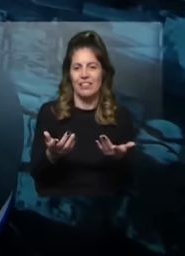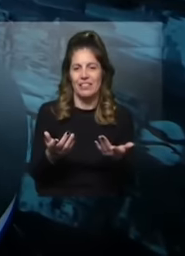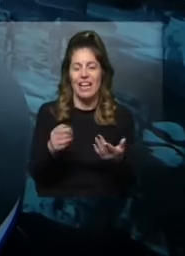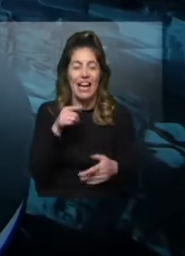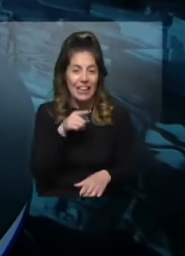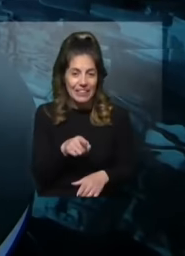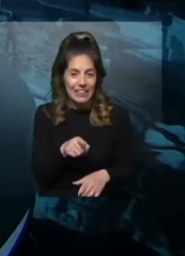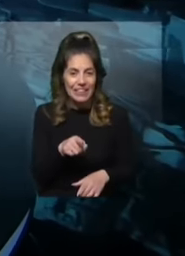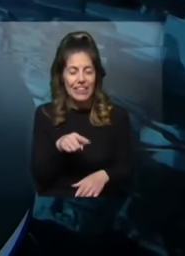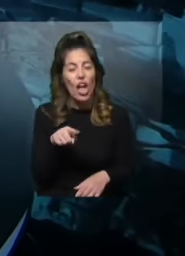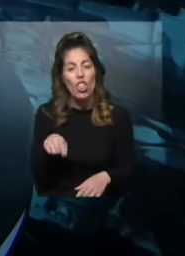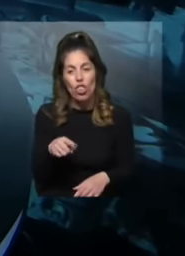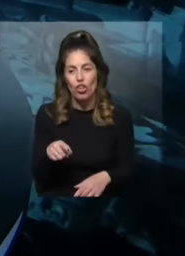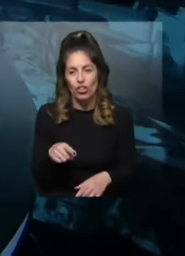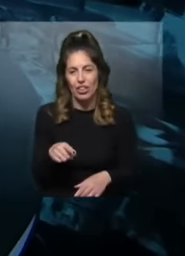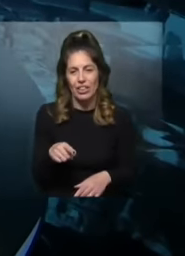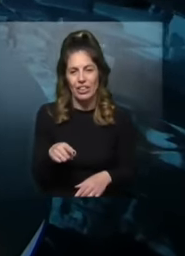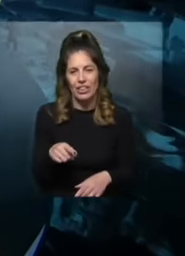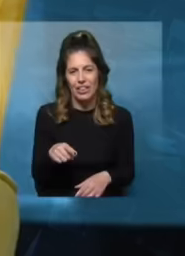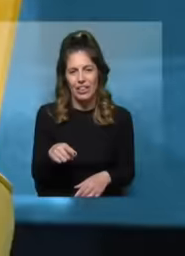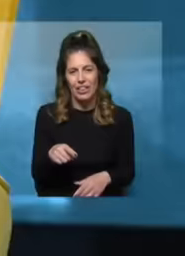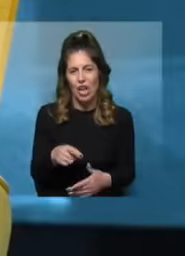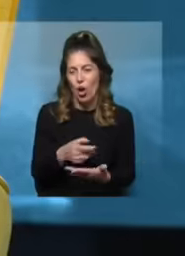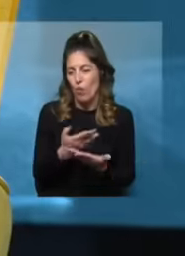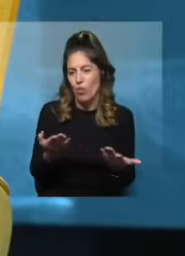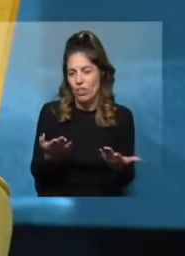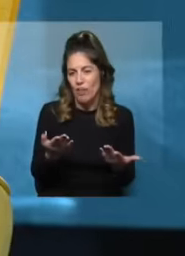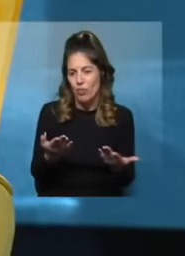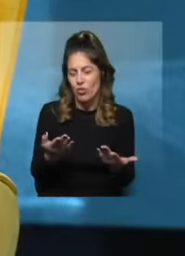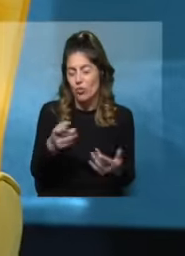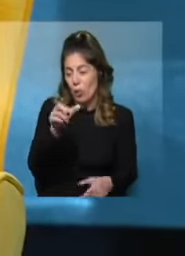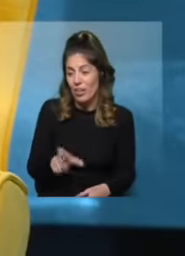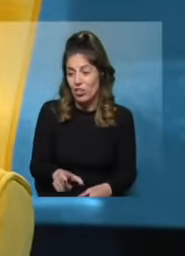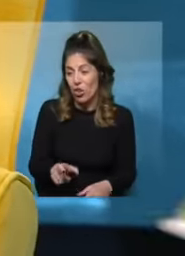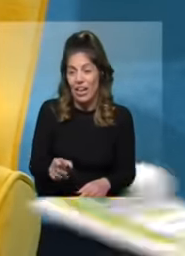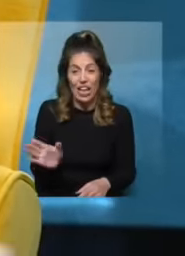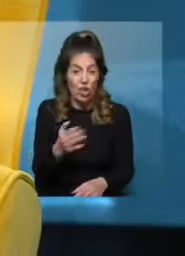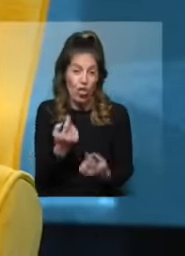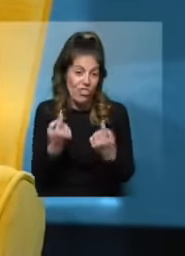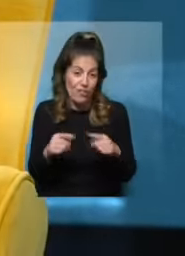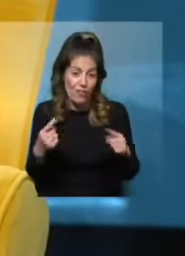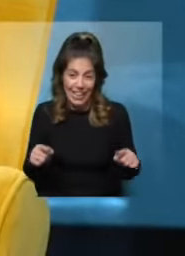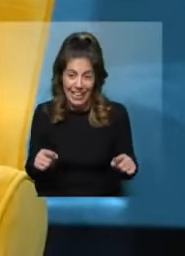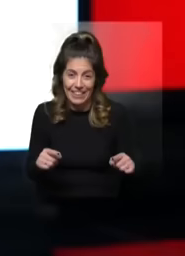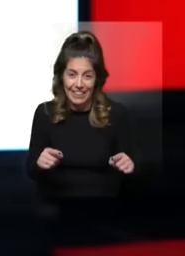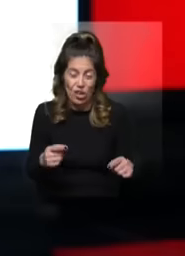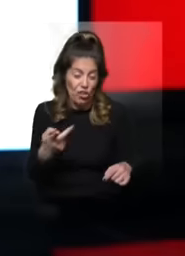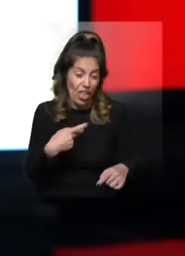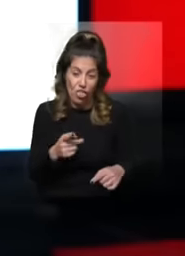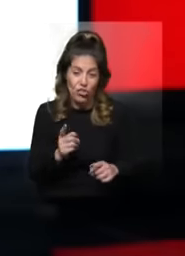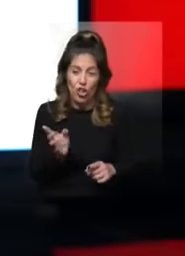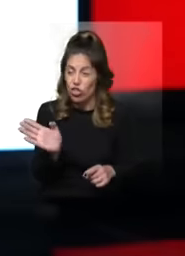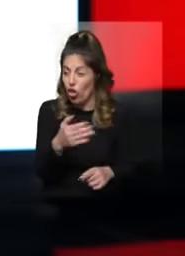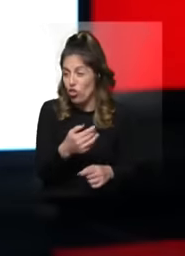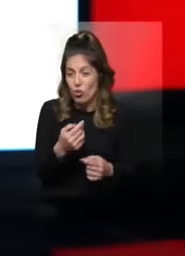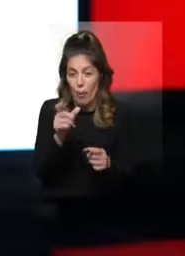ahí es donde nos distinguimos en muchas cosas porque somos seres irrepetibles todos, no solamente Diana y yo, sino vos y